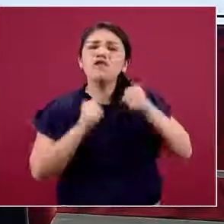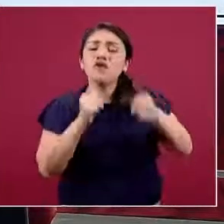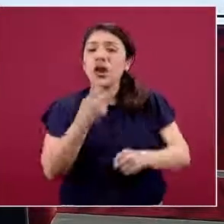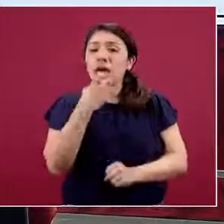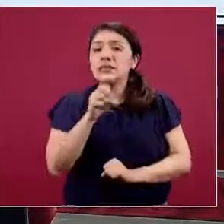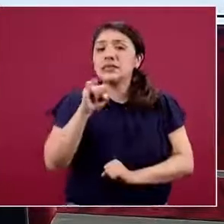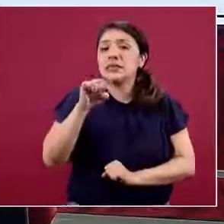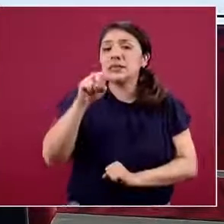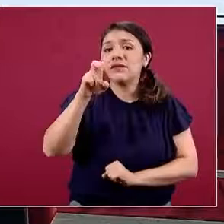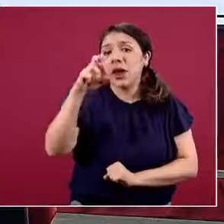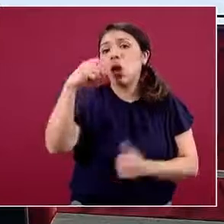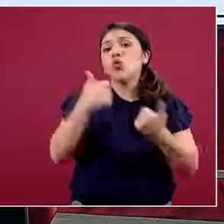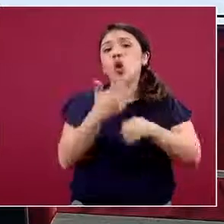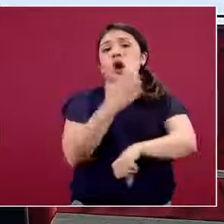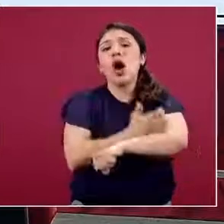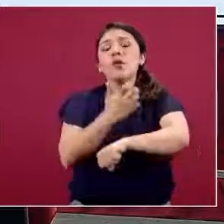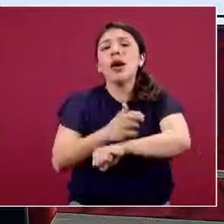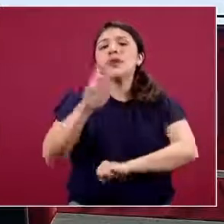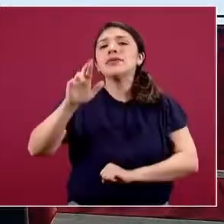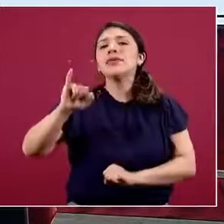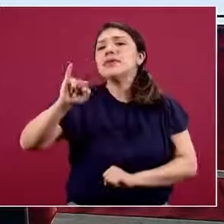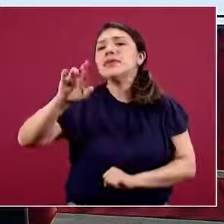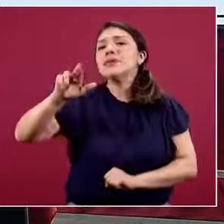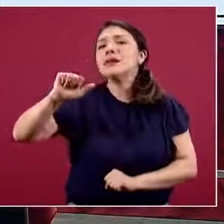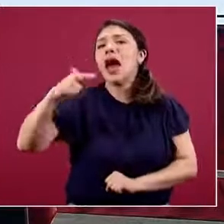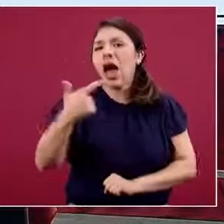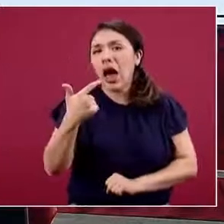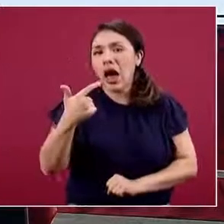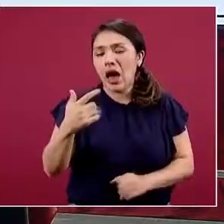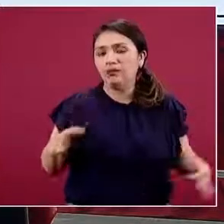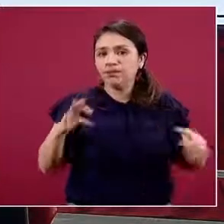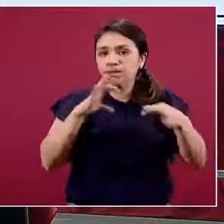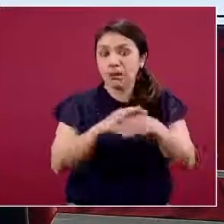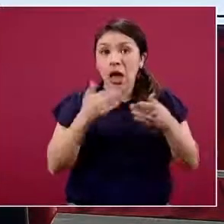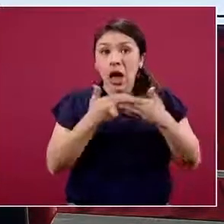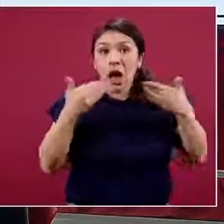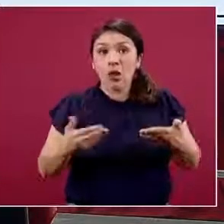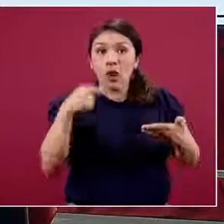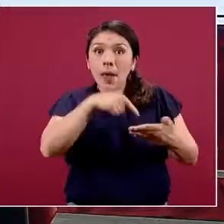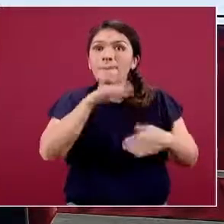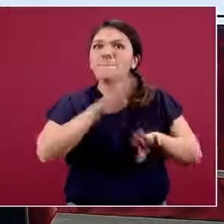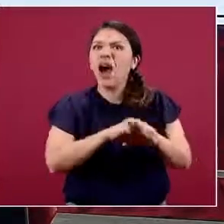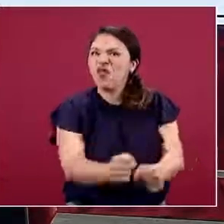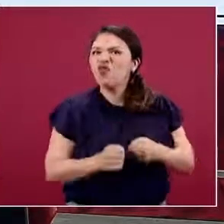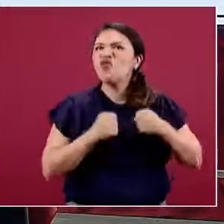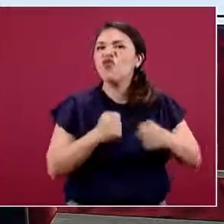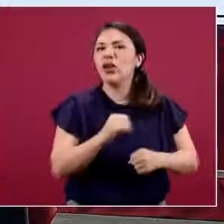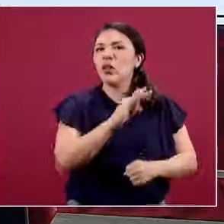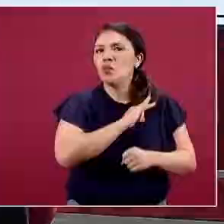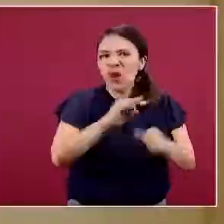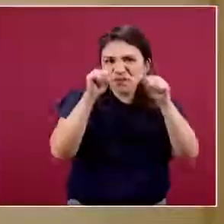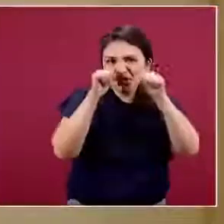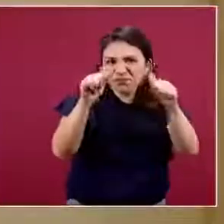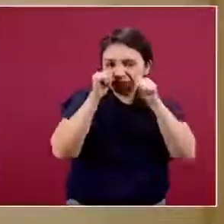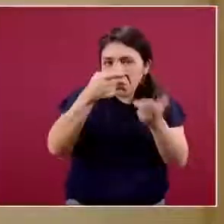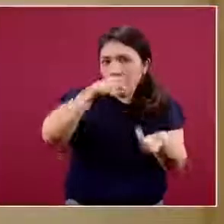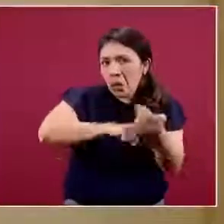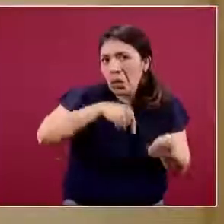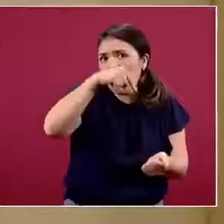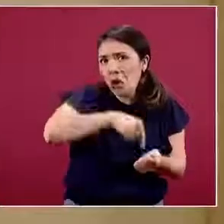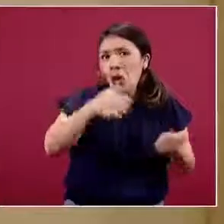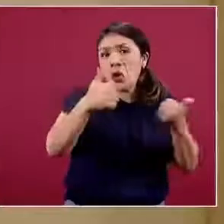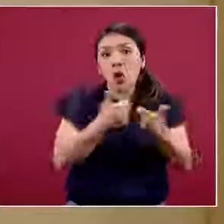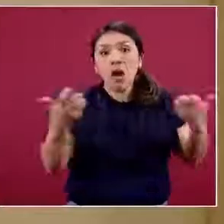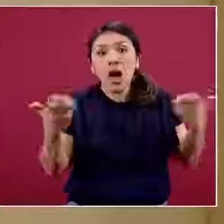con el acompañamiento de la red IRAG. Entonces ahora tenemos un sistema mucho más fortalecido en donde con